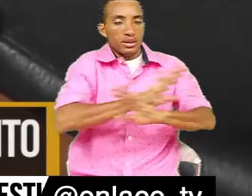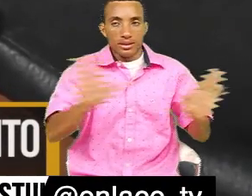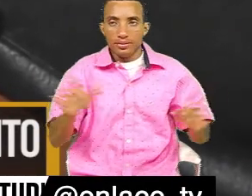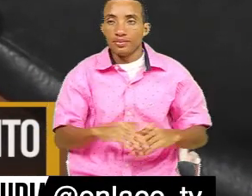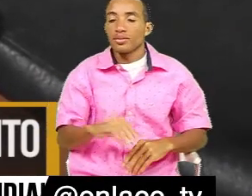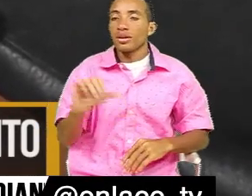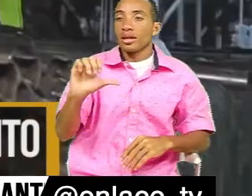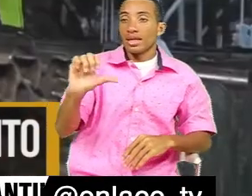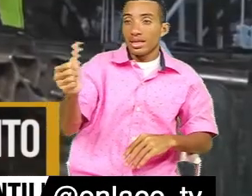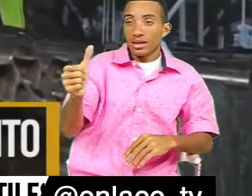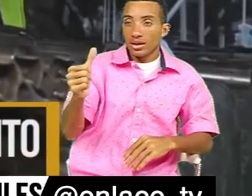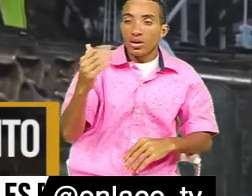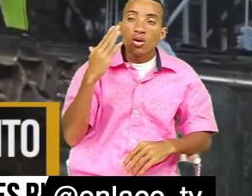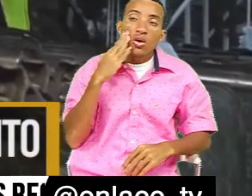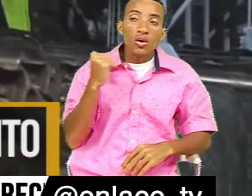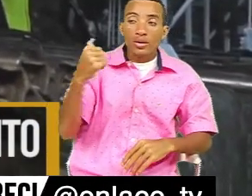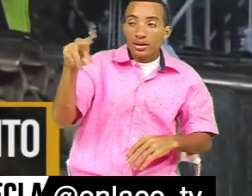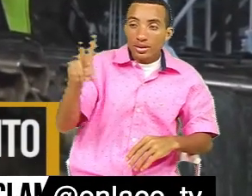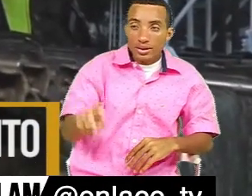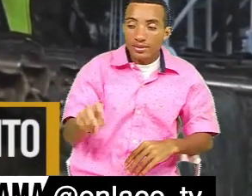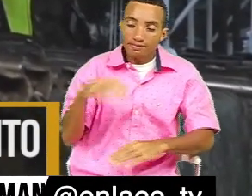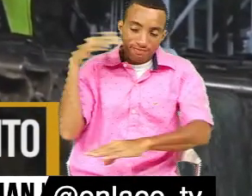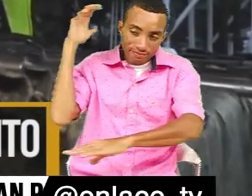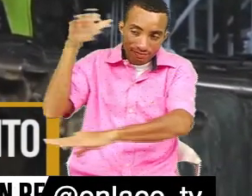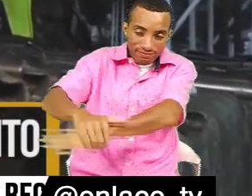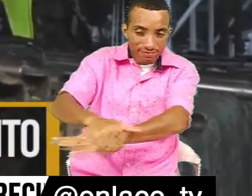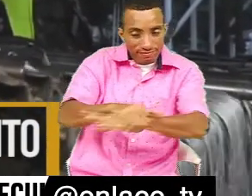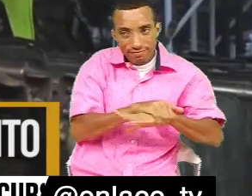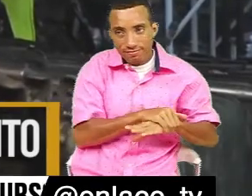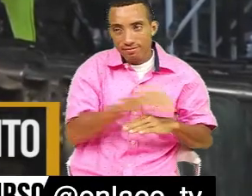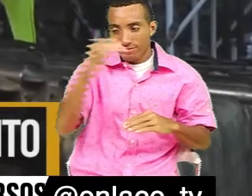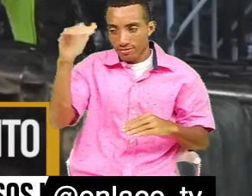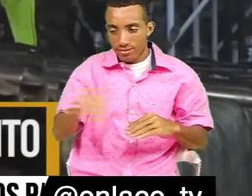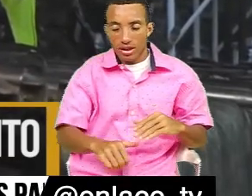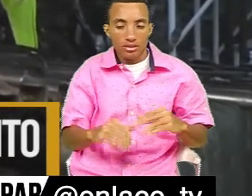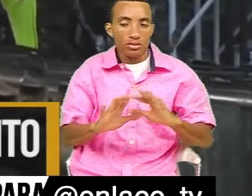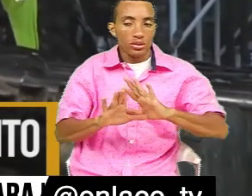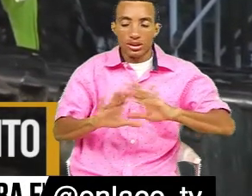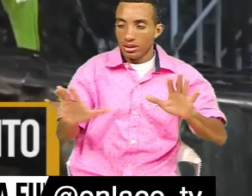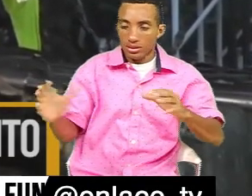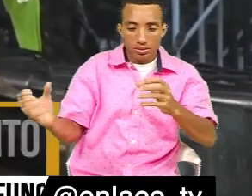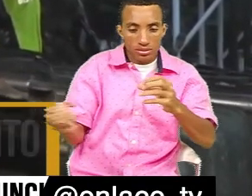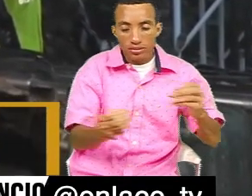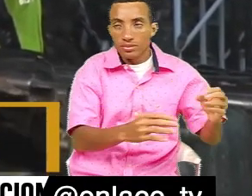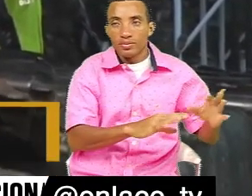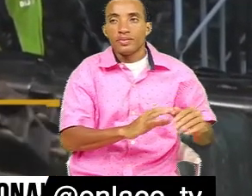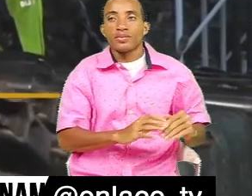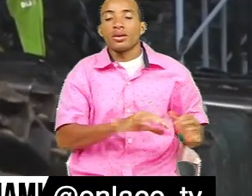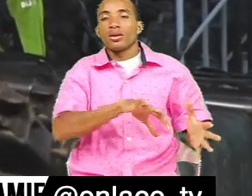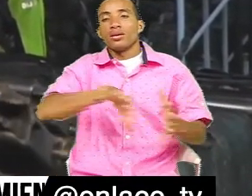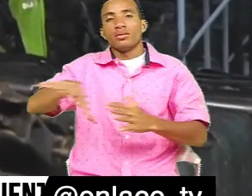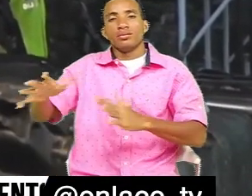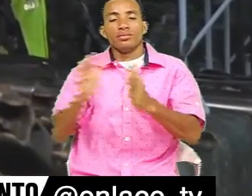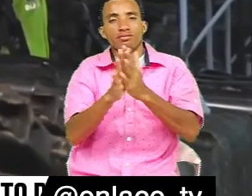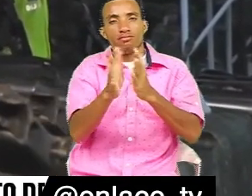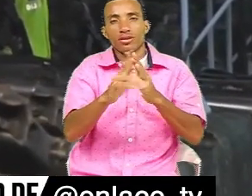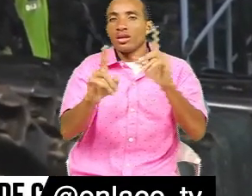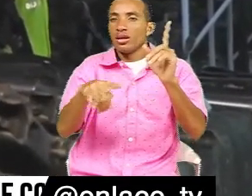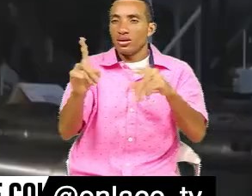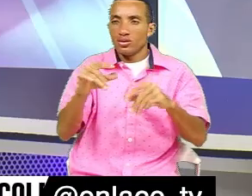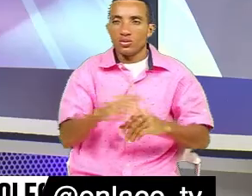conflicto armado. Dentro de los resultados se destaca también la libertad de 20 personas que habían sido plagiadas por diferentes grupos al margen de la ley.